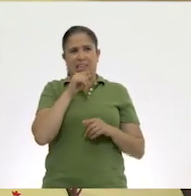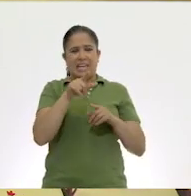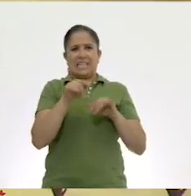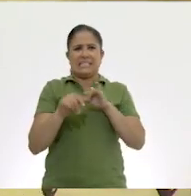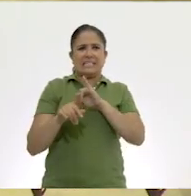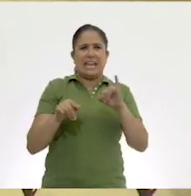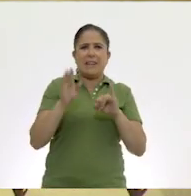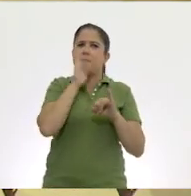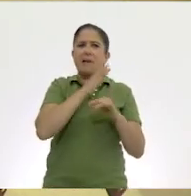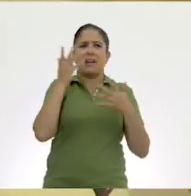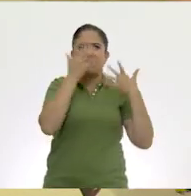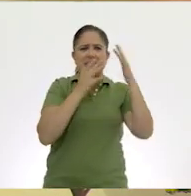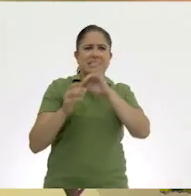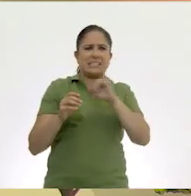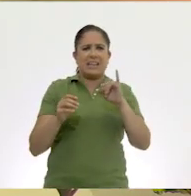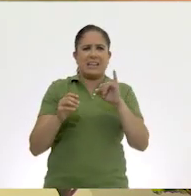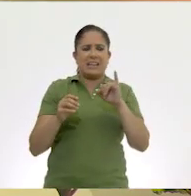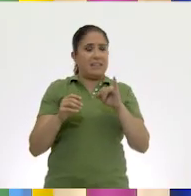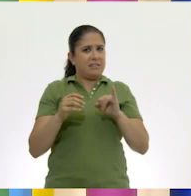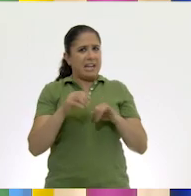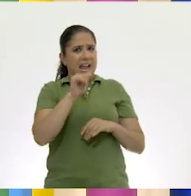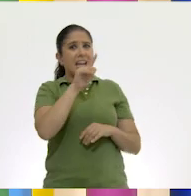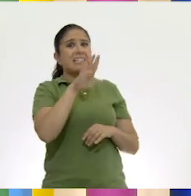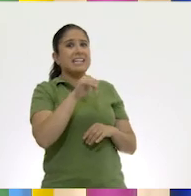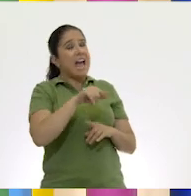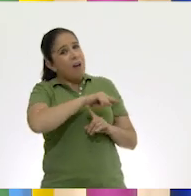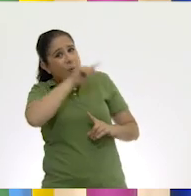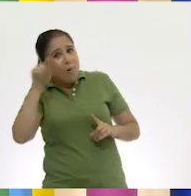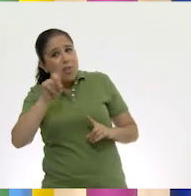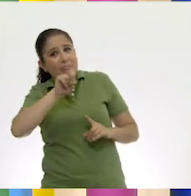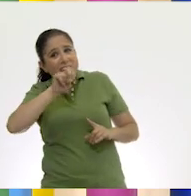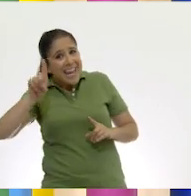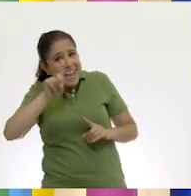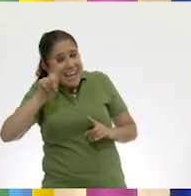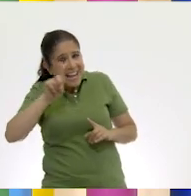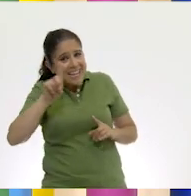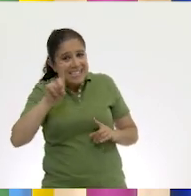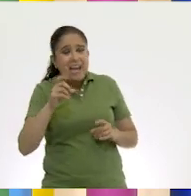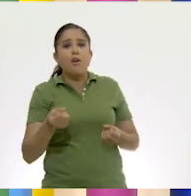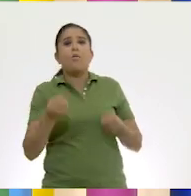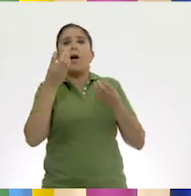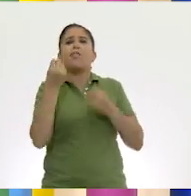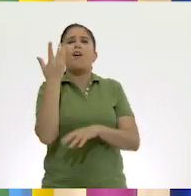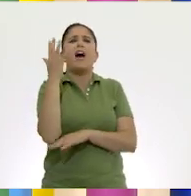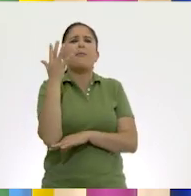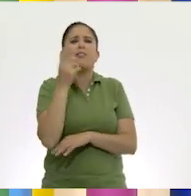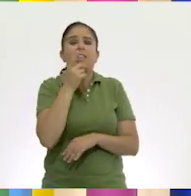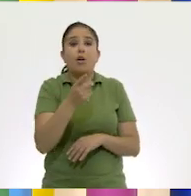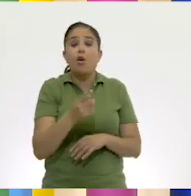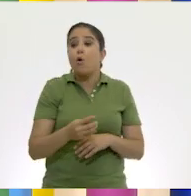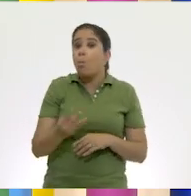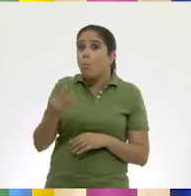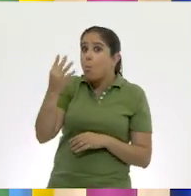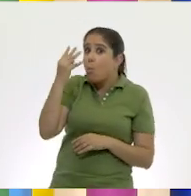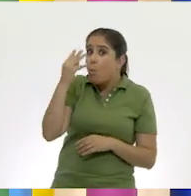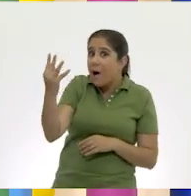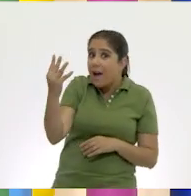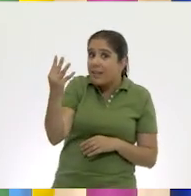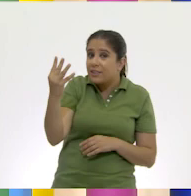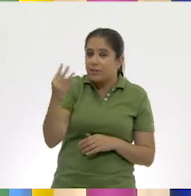por donde me voy a elección para el otro lado manolo cuantos cuantos árboles dijo 4